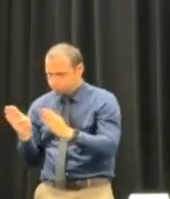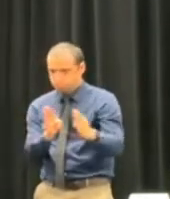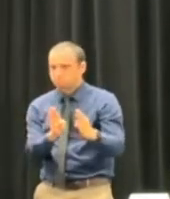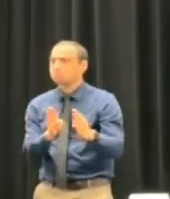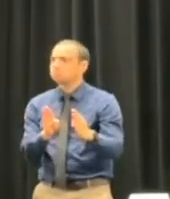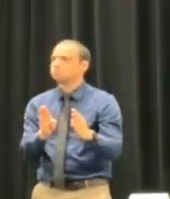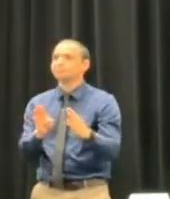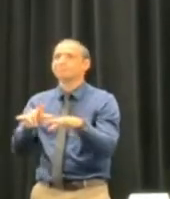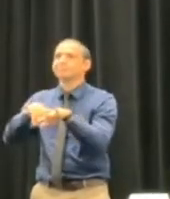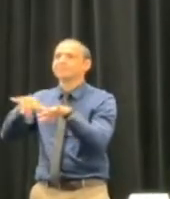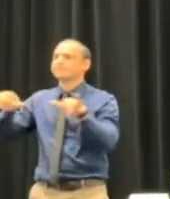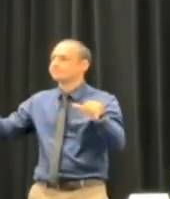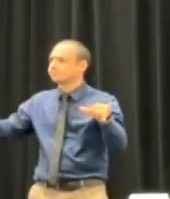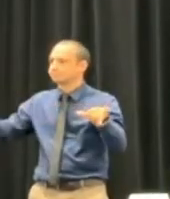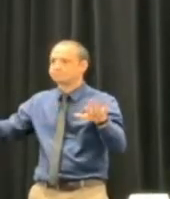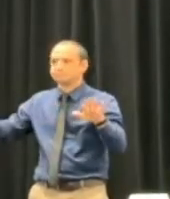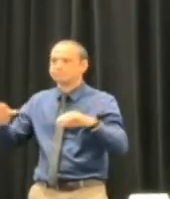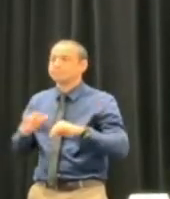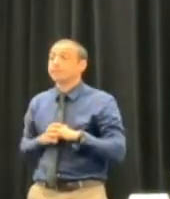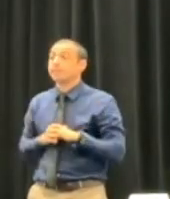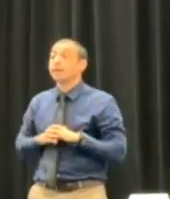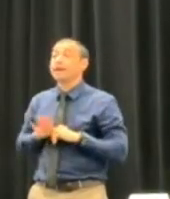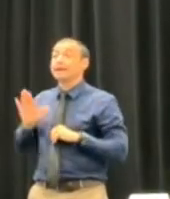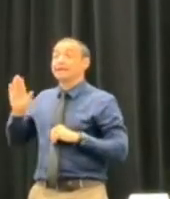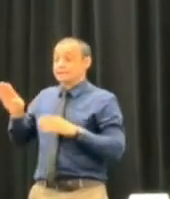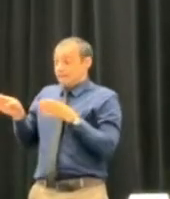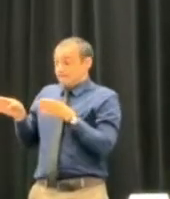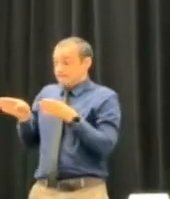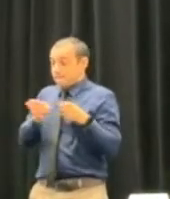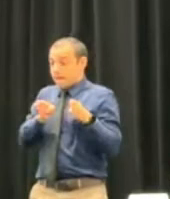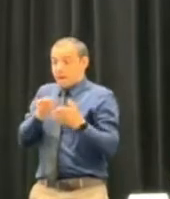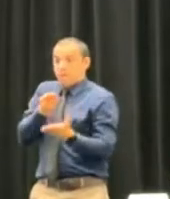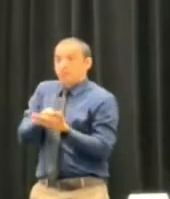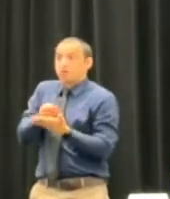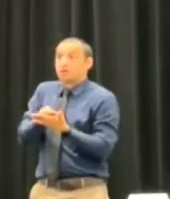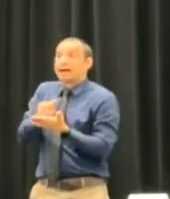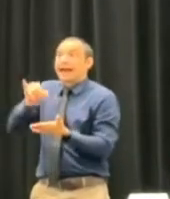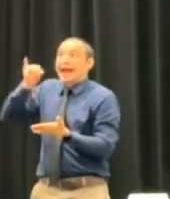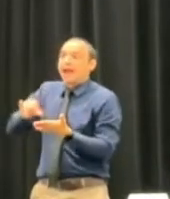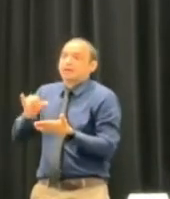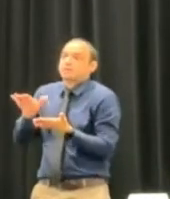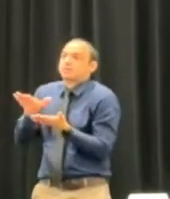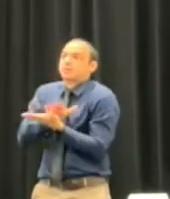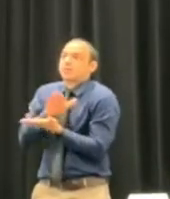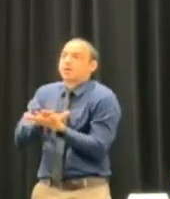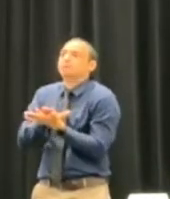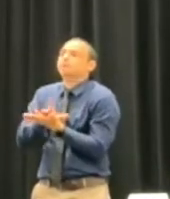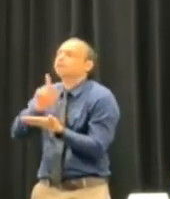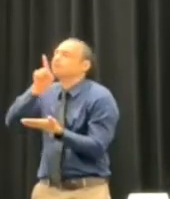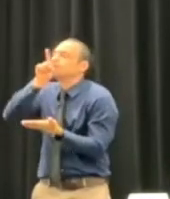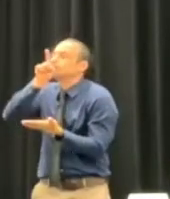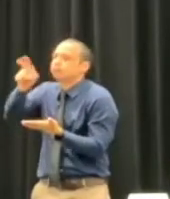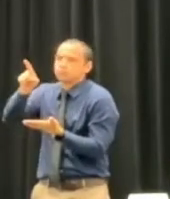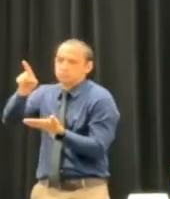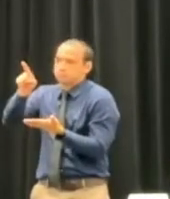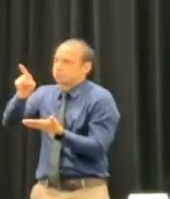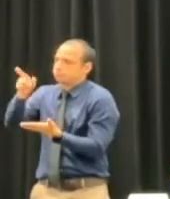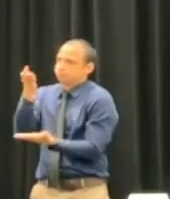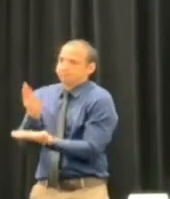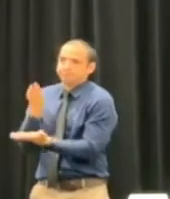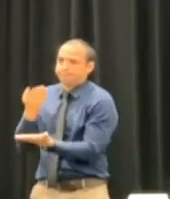bien importante recordar que el plan fiscal es el documento que al final del día controla el presupuesto que